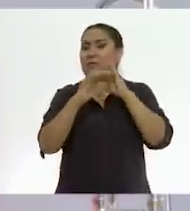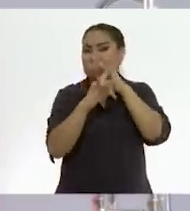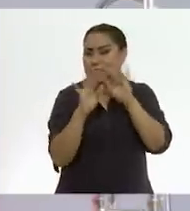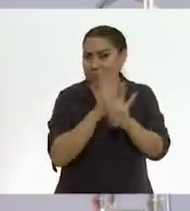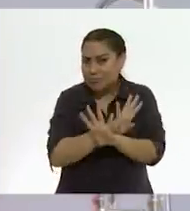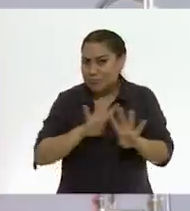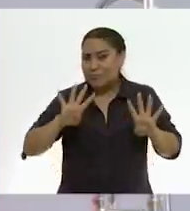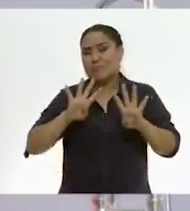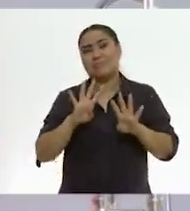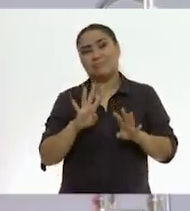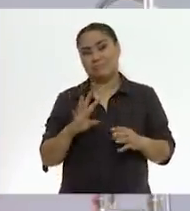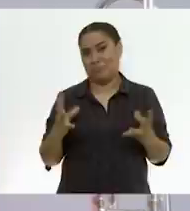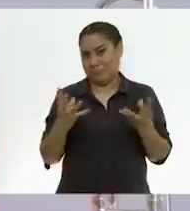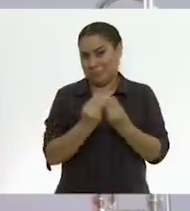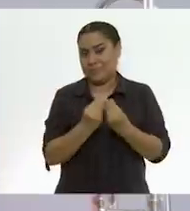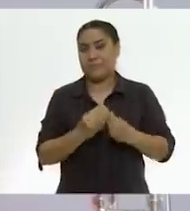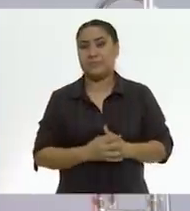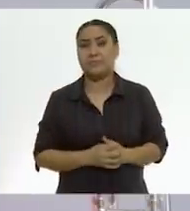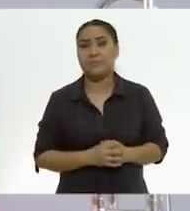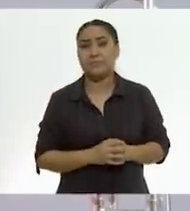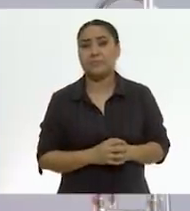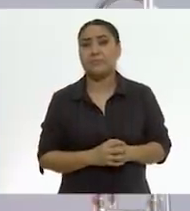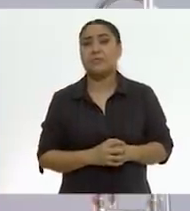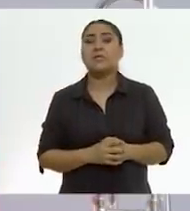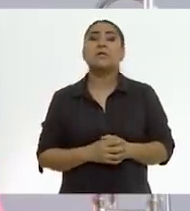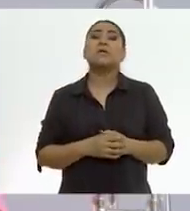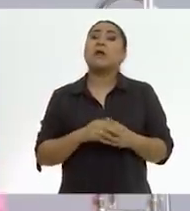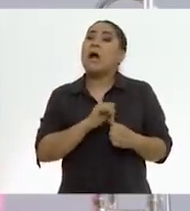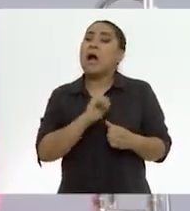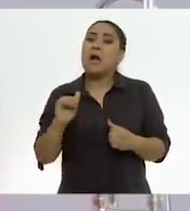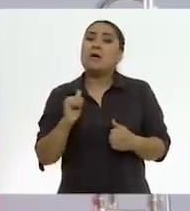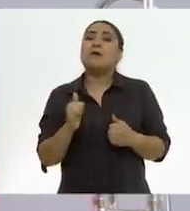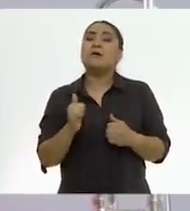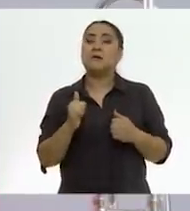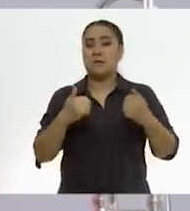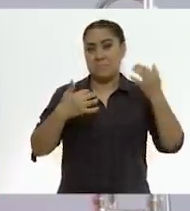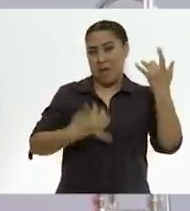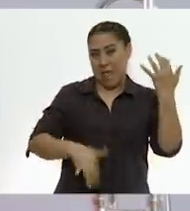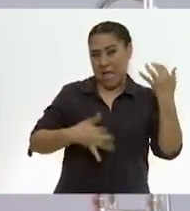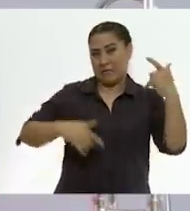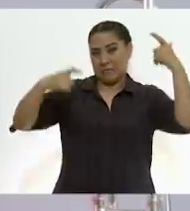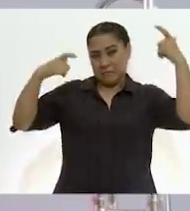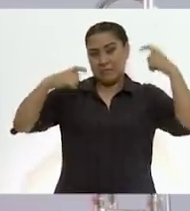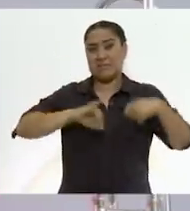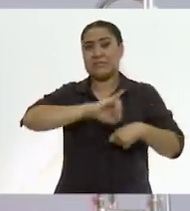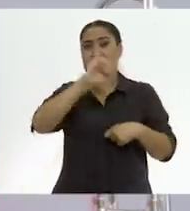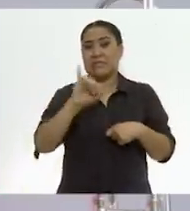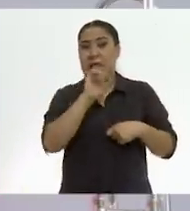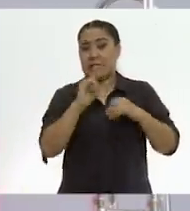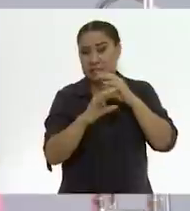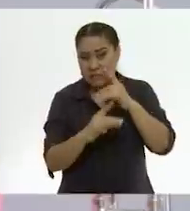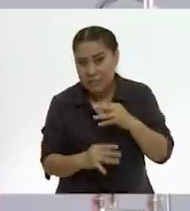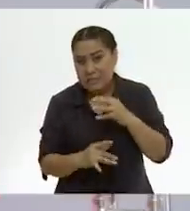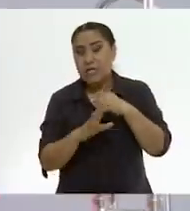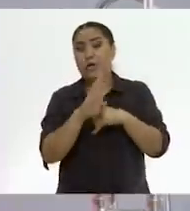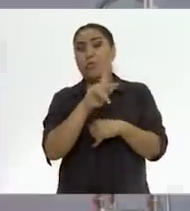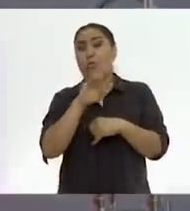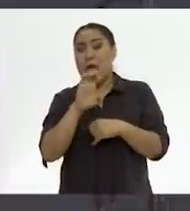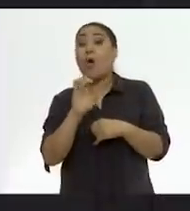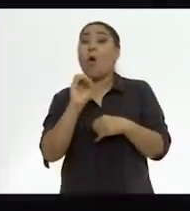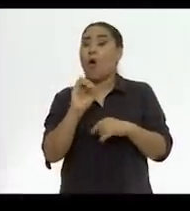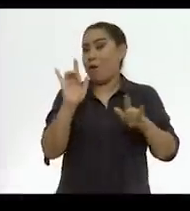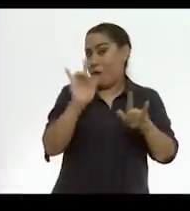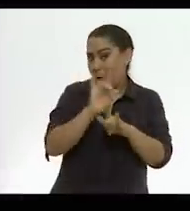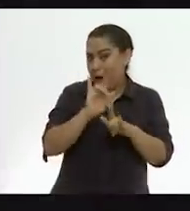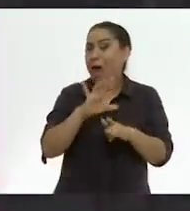o de cámara, en estilos populares como el mariachi, el jazz, el blues e incluso el rock.